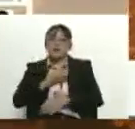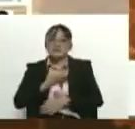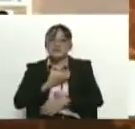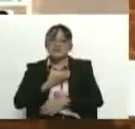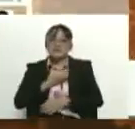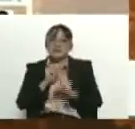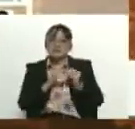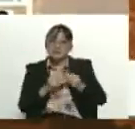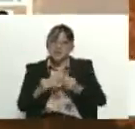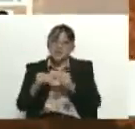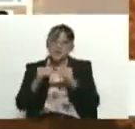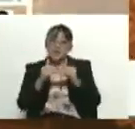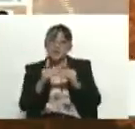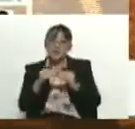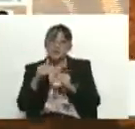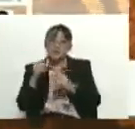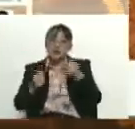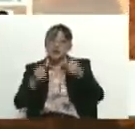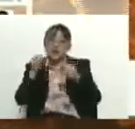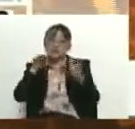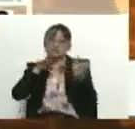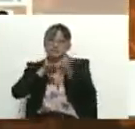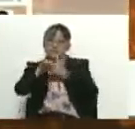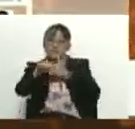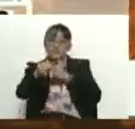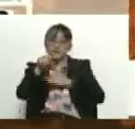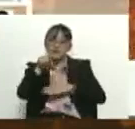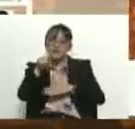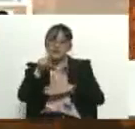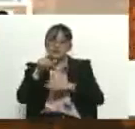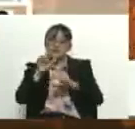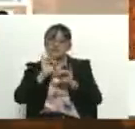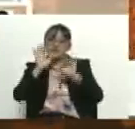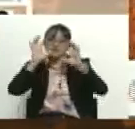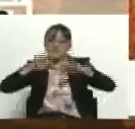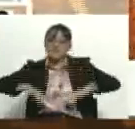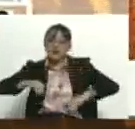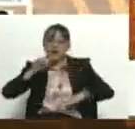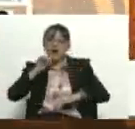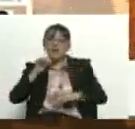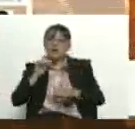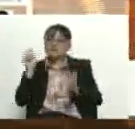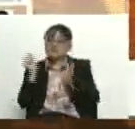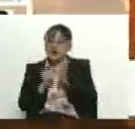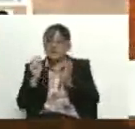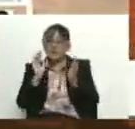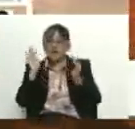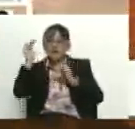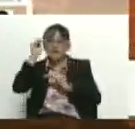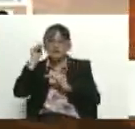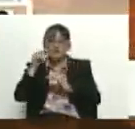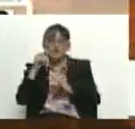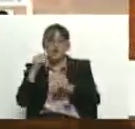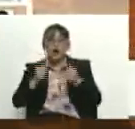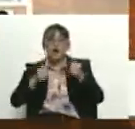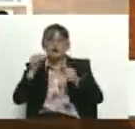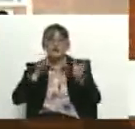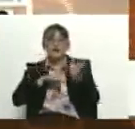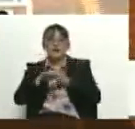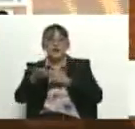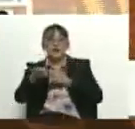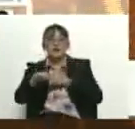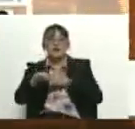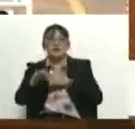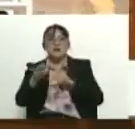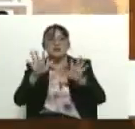de la carretera una vez que bajen las aguas vamos a caerle rápidamente para realizar lo que es la carretera principal que una carretera cerca de